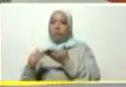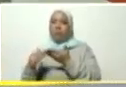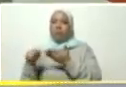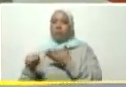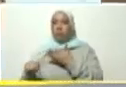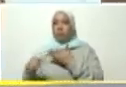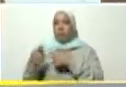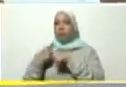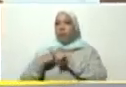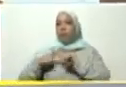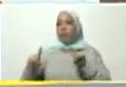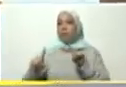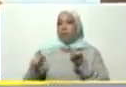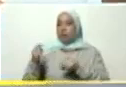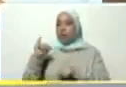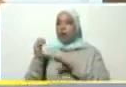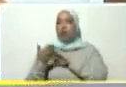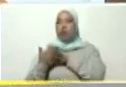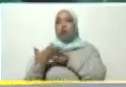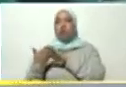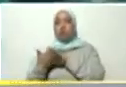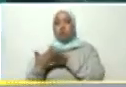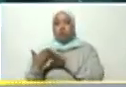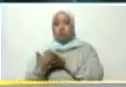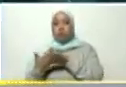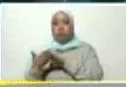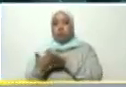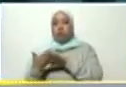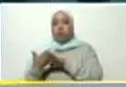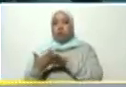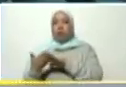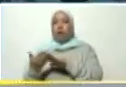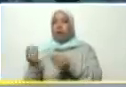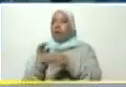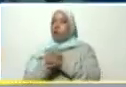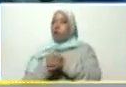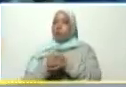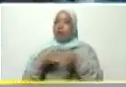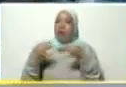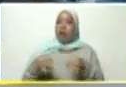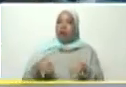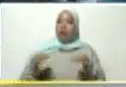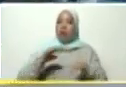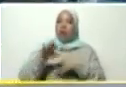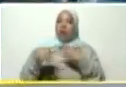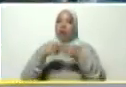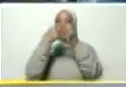0 0 armonía total